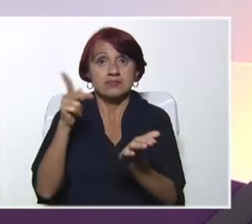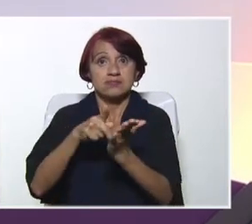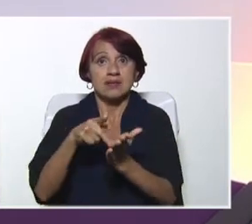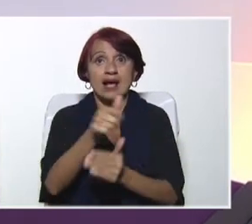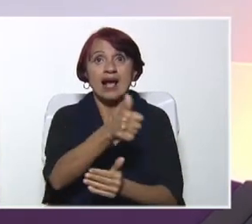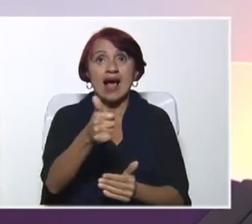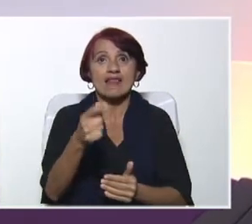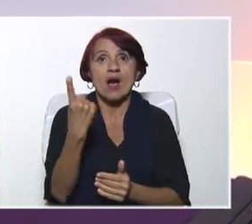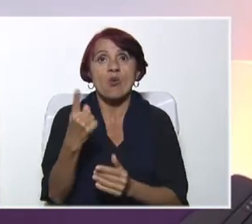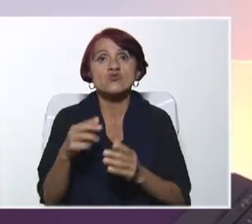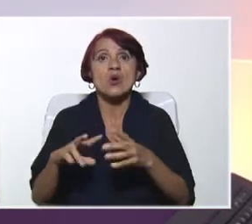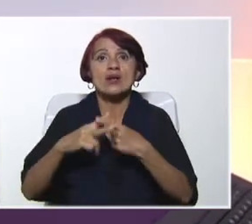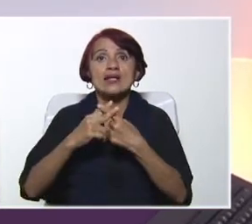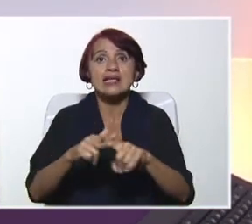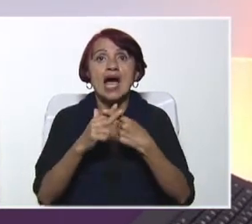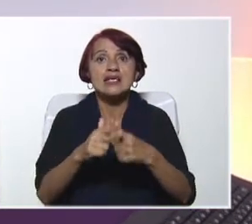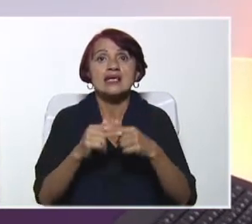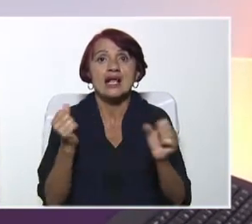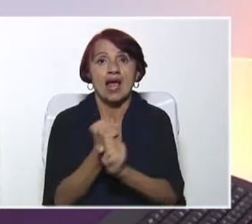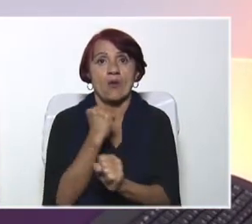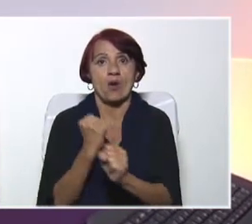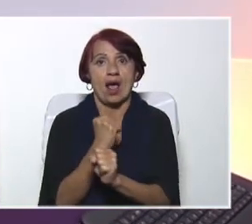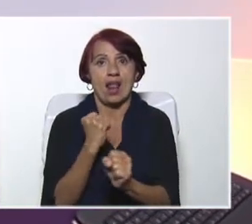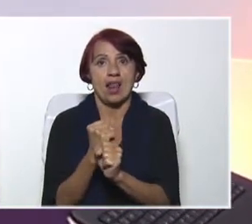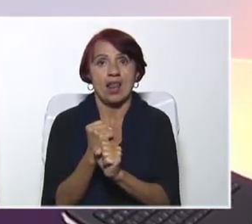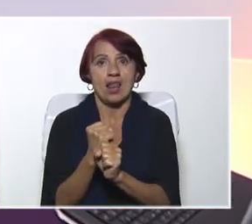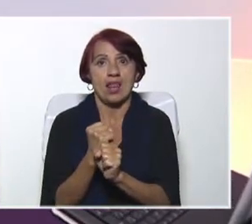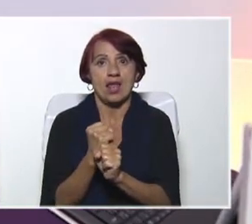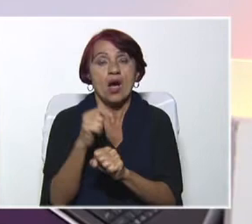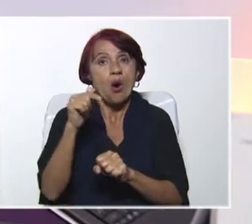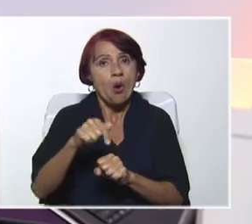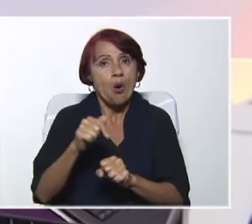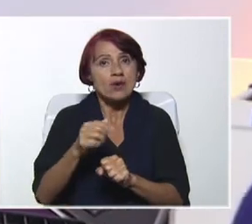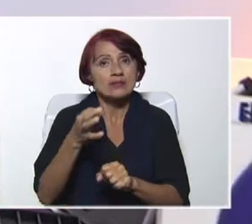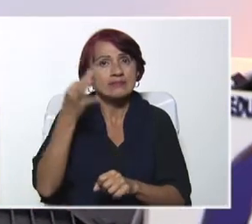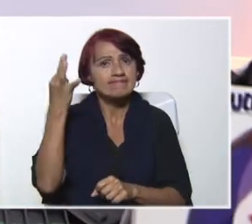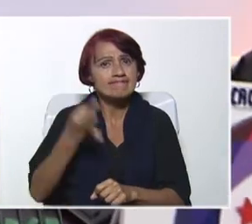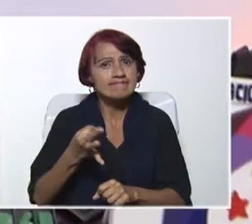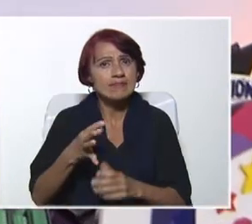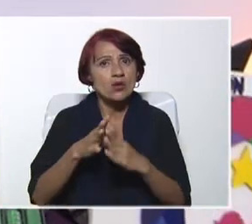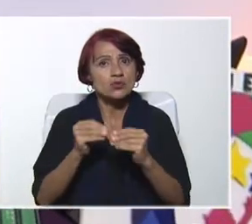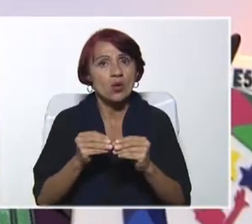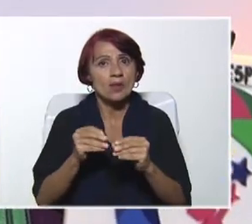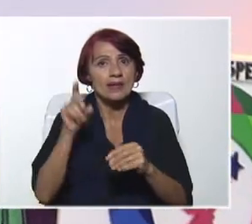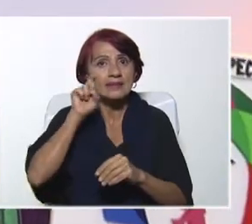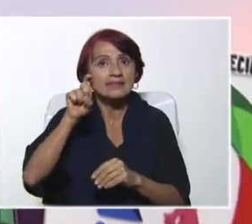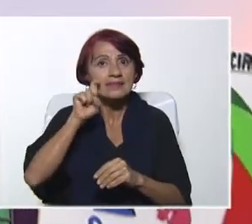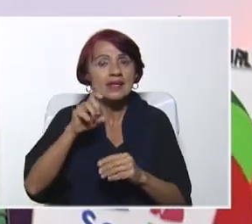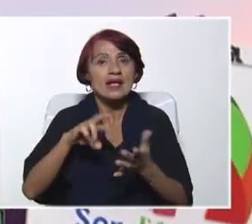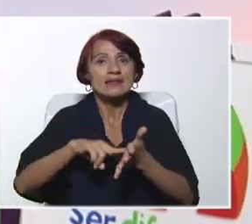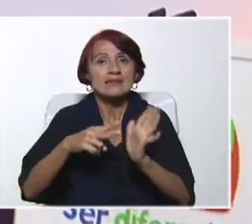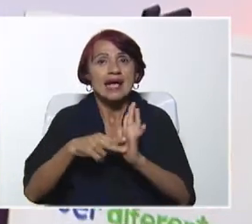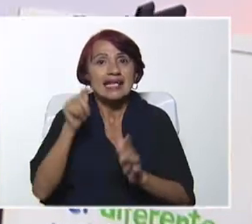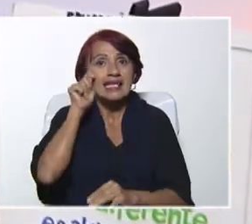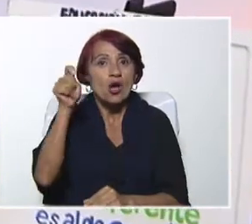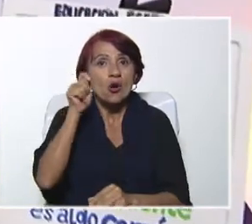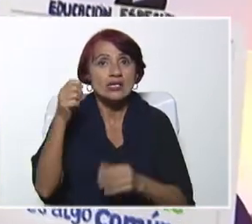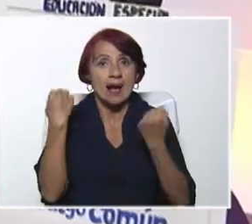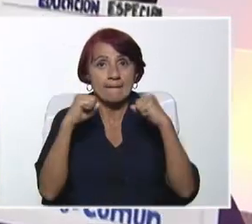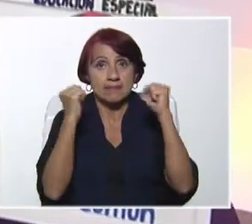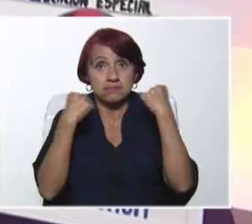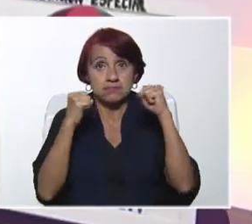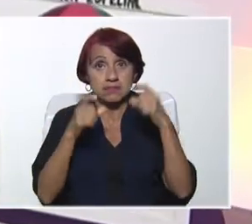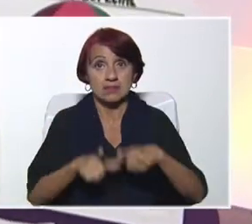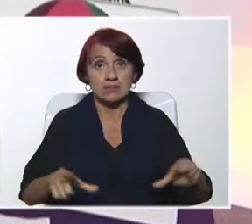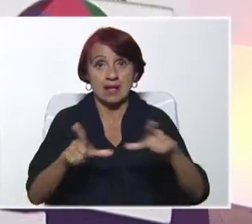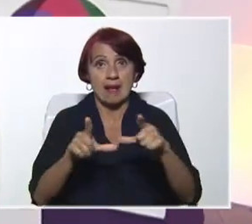cada uno de esos talleres de educación laboral. Hoy específicamente vamos a abordar los referentes teóricos prácticos del